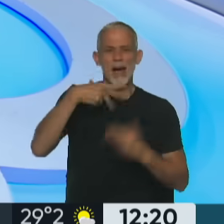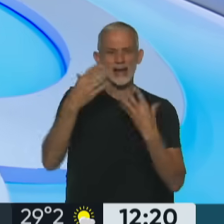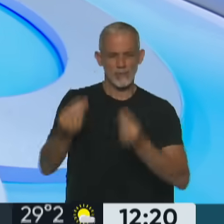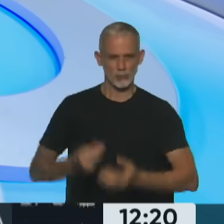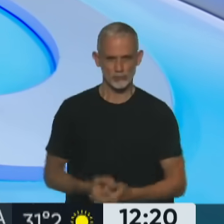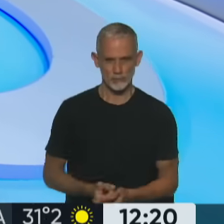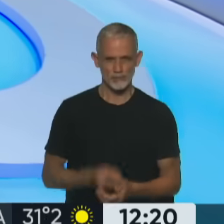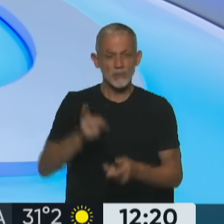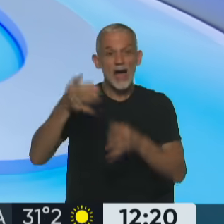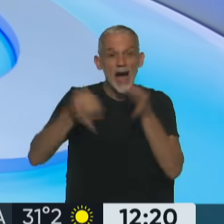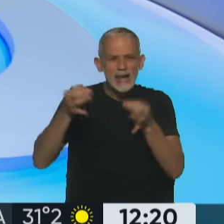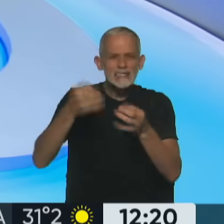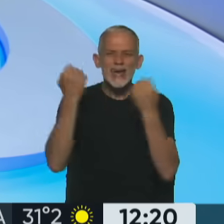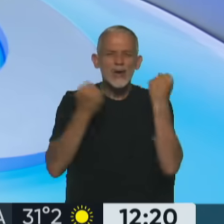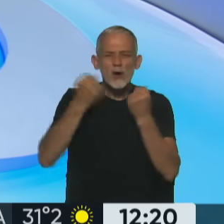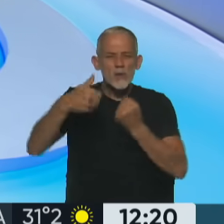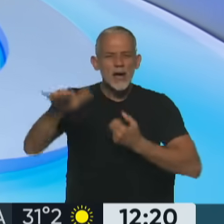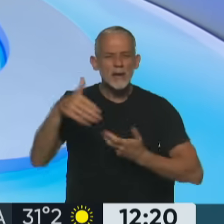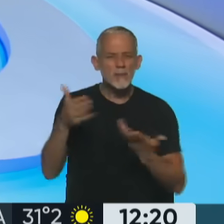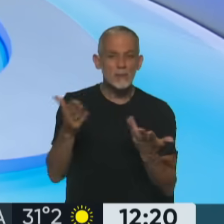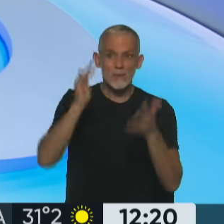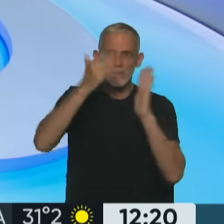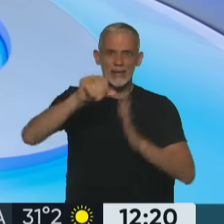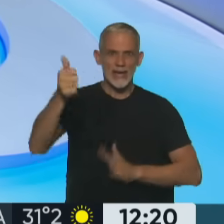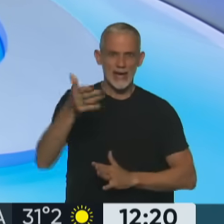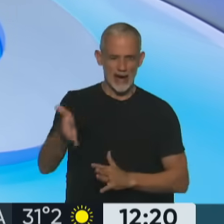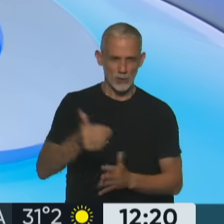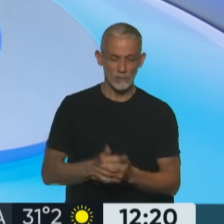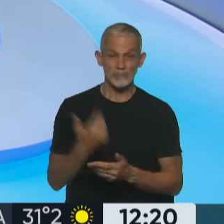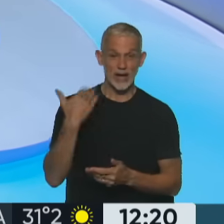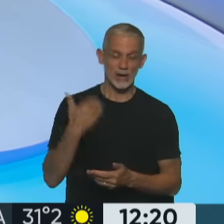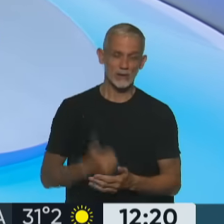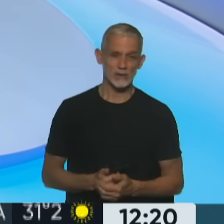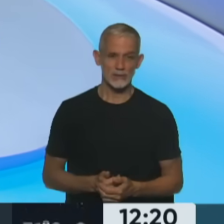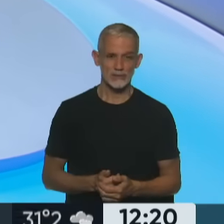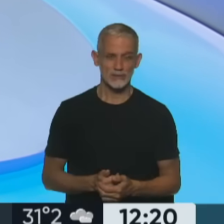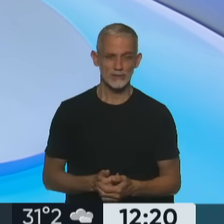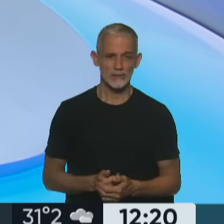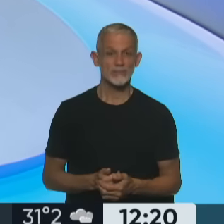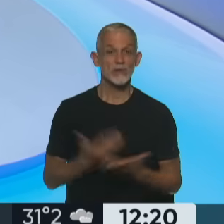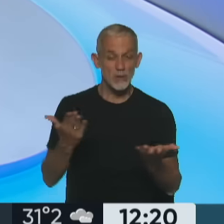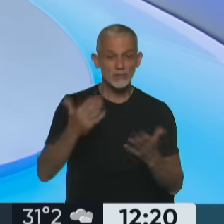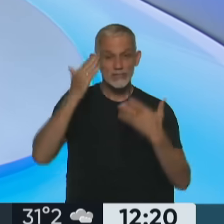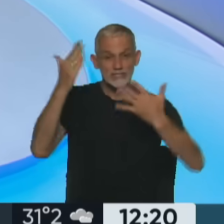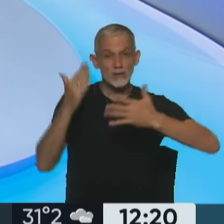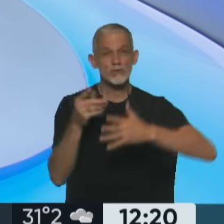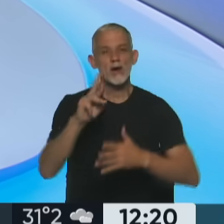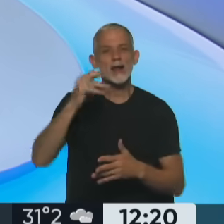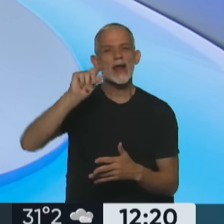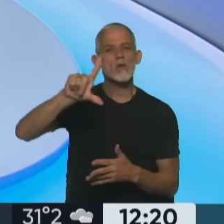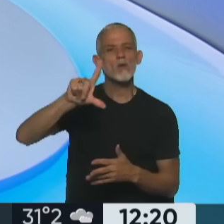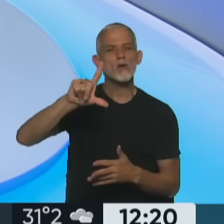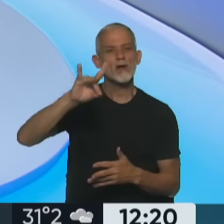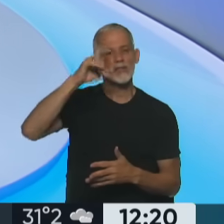Empezamos a analizar ahora la economía que se viene a partir del triunfo de Javier Milei ayer domingo en la República Argentina. Por eso saludamos a Raúl de la Torre.